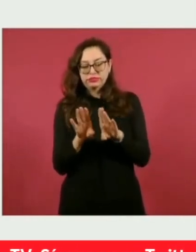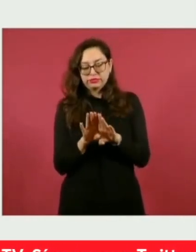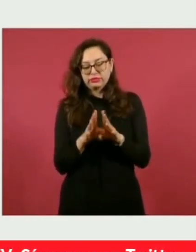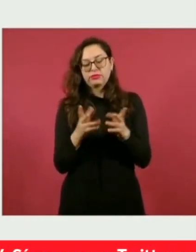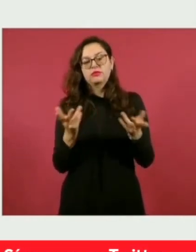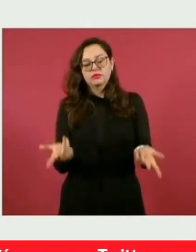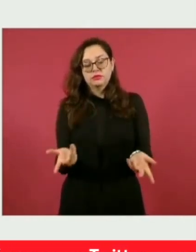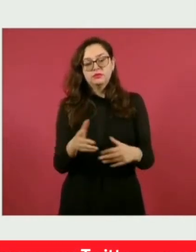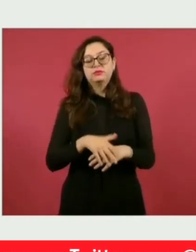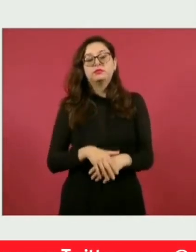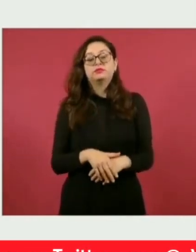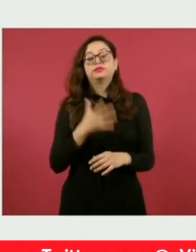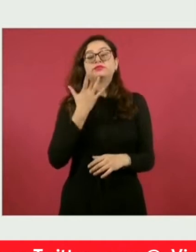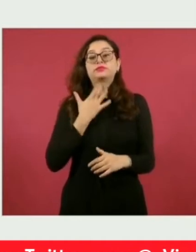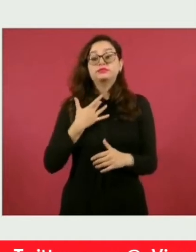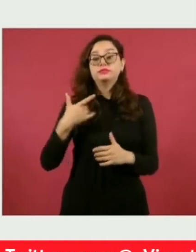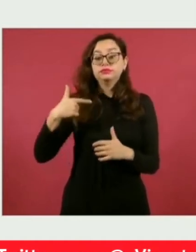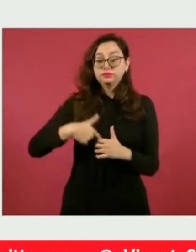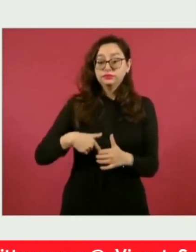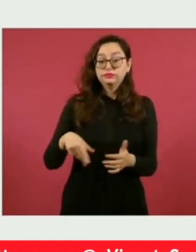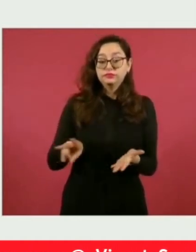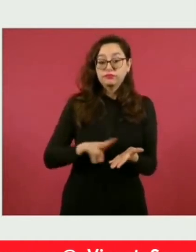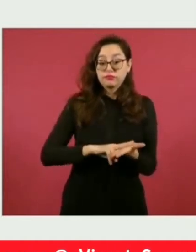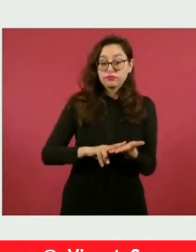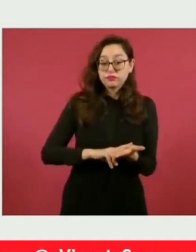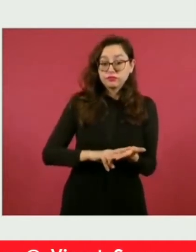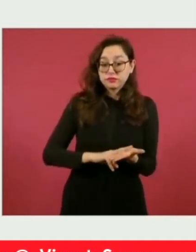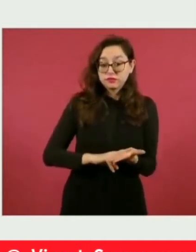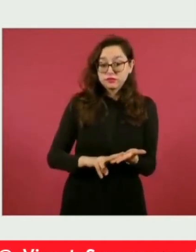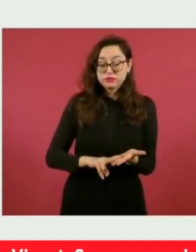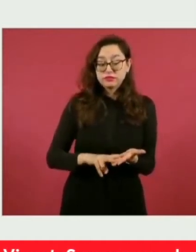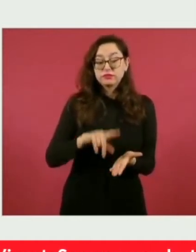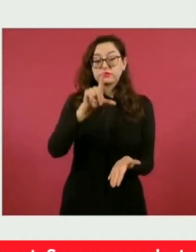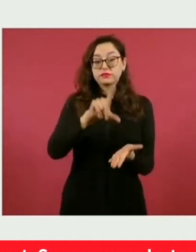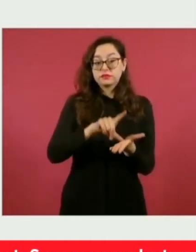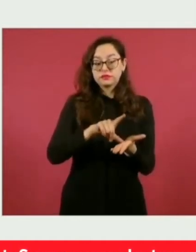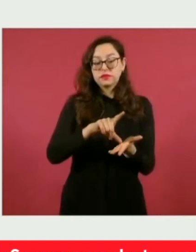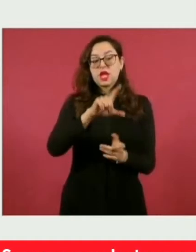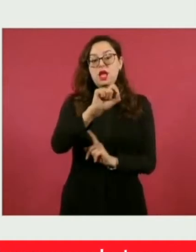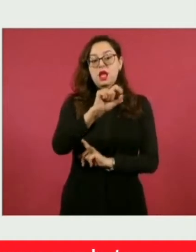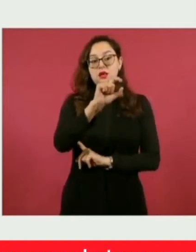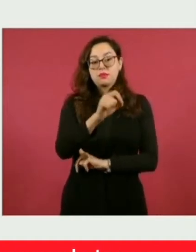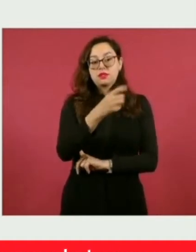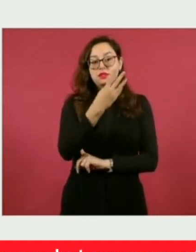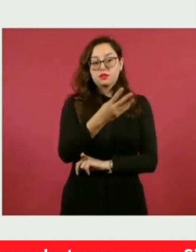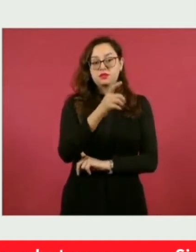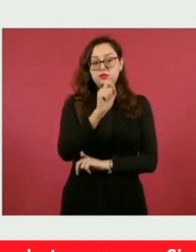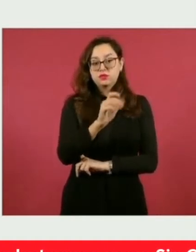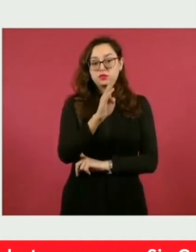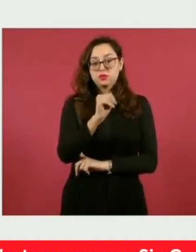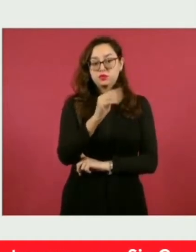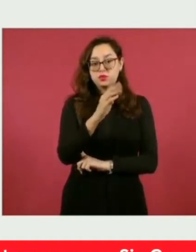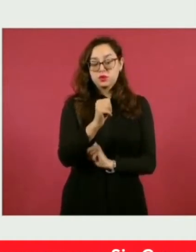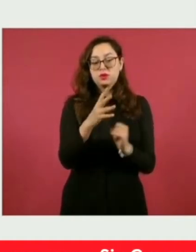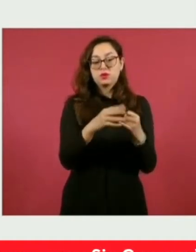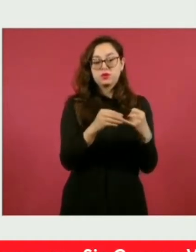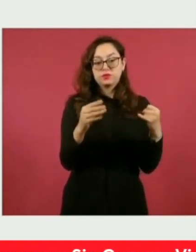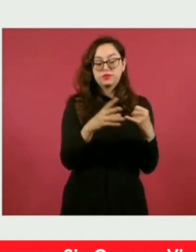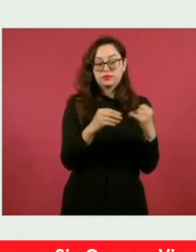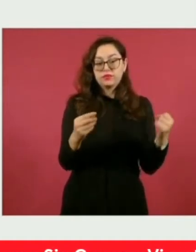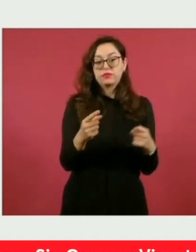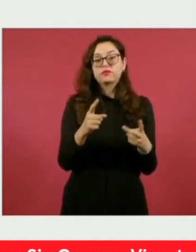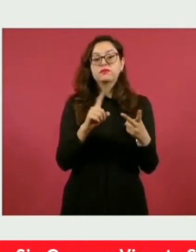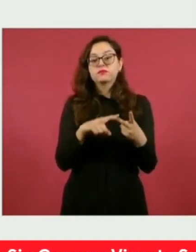el caso de la gasolina regular, reportamos el precio promedio por litro de 24 pesos con 9 centavos. La